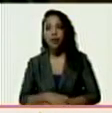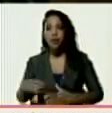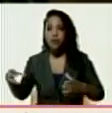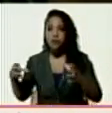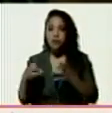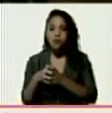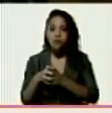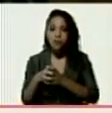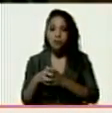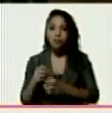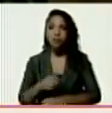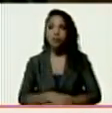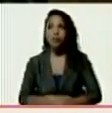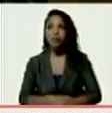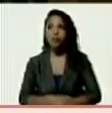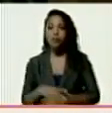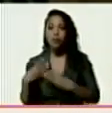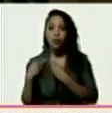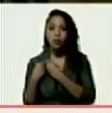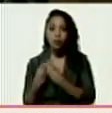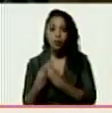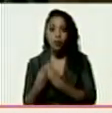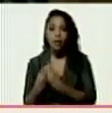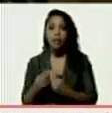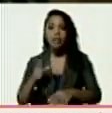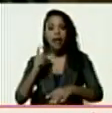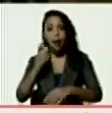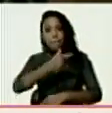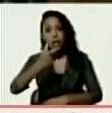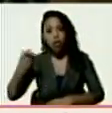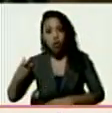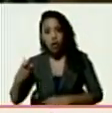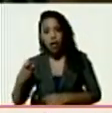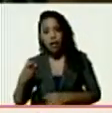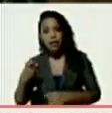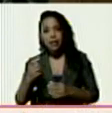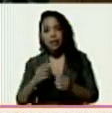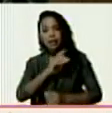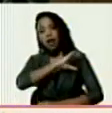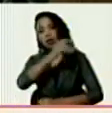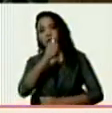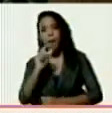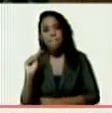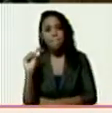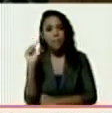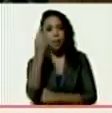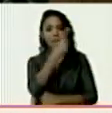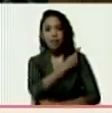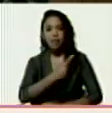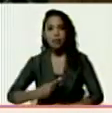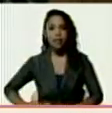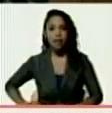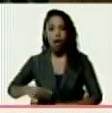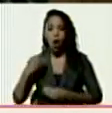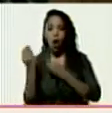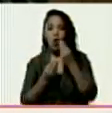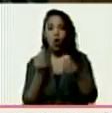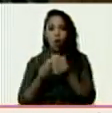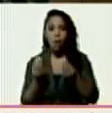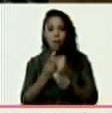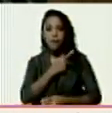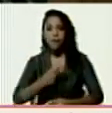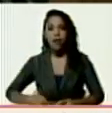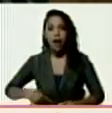Acompañado, por supuesto, de los miembros de la Junta Directiva, con el primer vicepresidente, como primer vicepresidente,